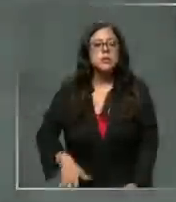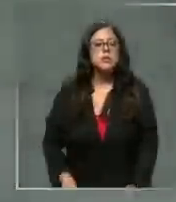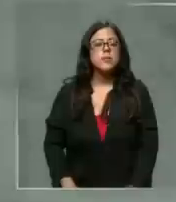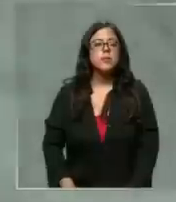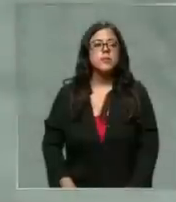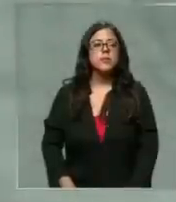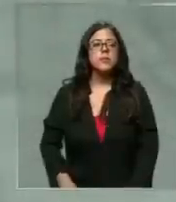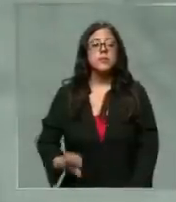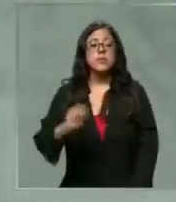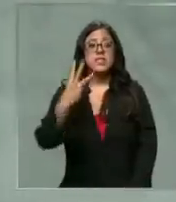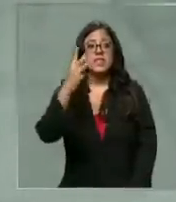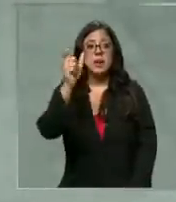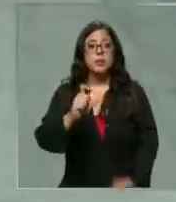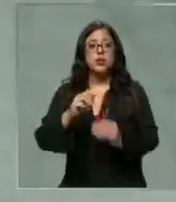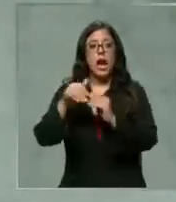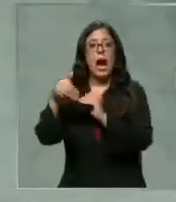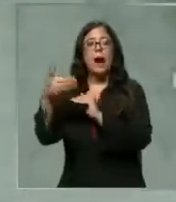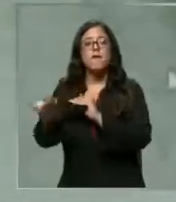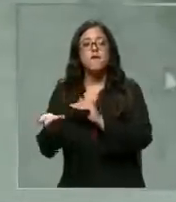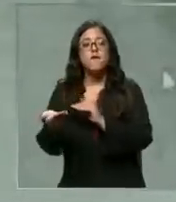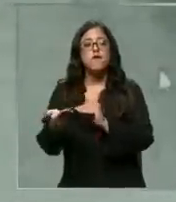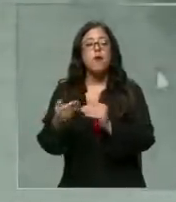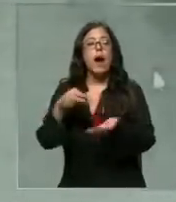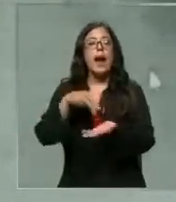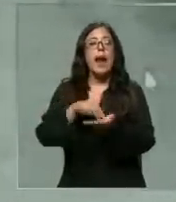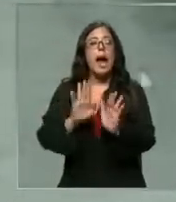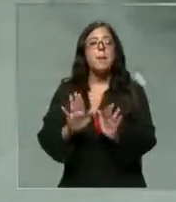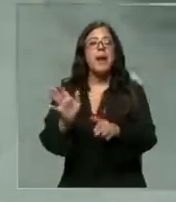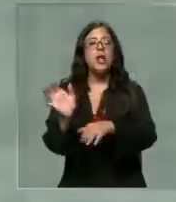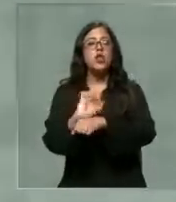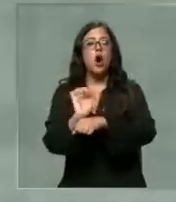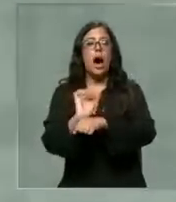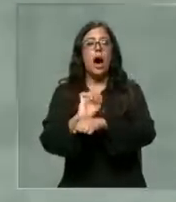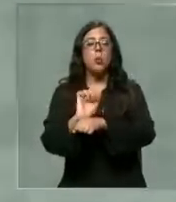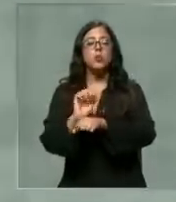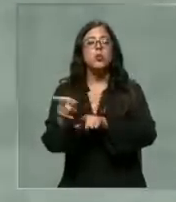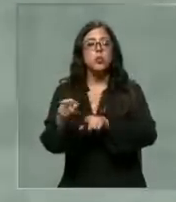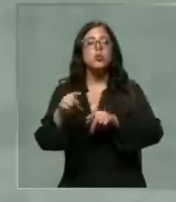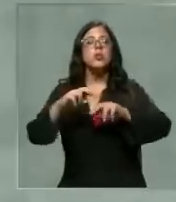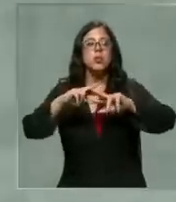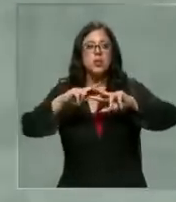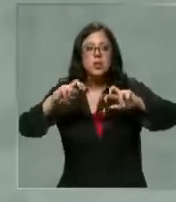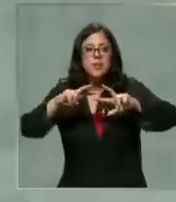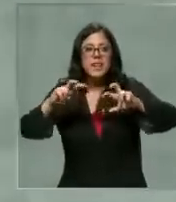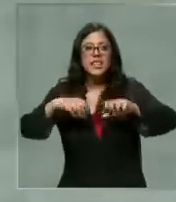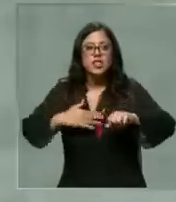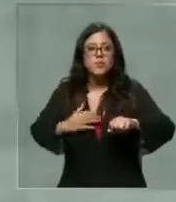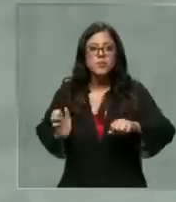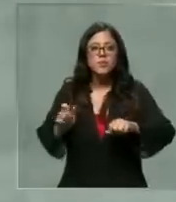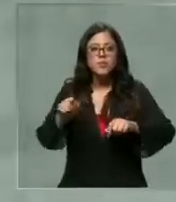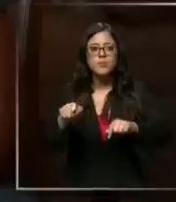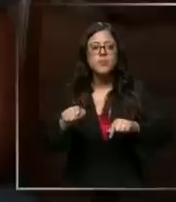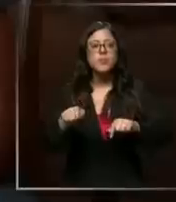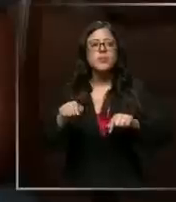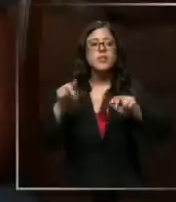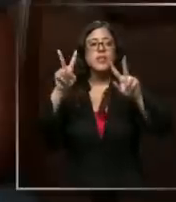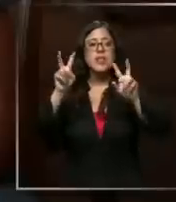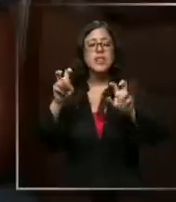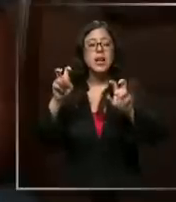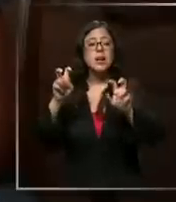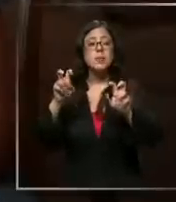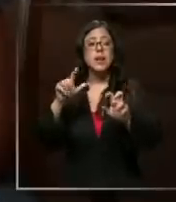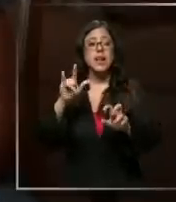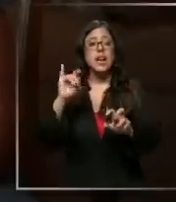un tercero quedó afuera esperando en este auto según los peritajes de la policía de investigaciones frente al ataque que Luis